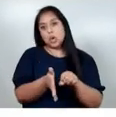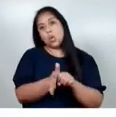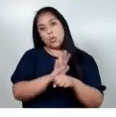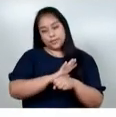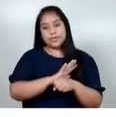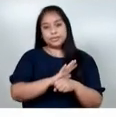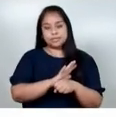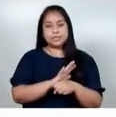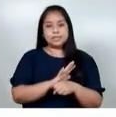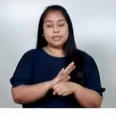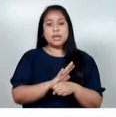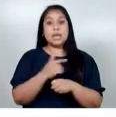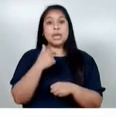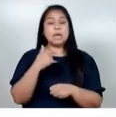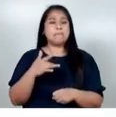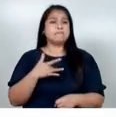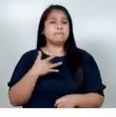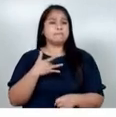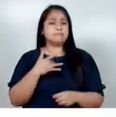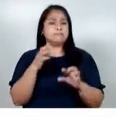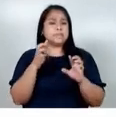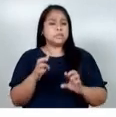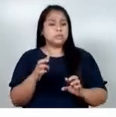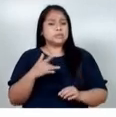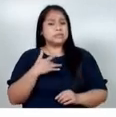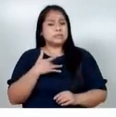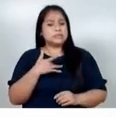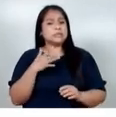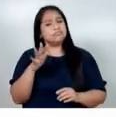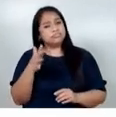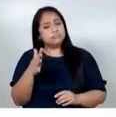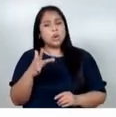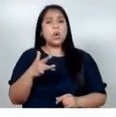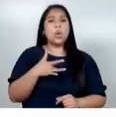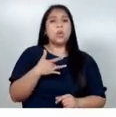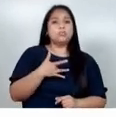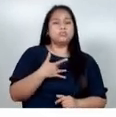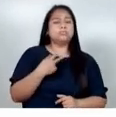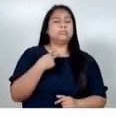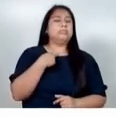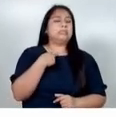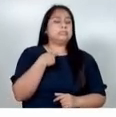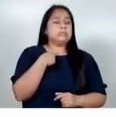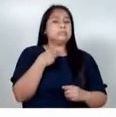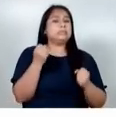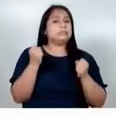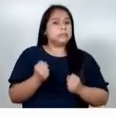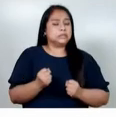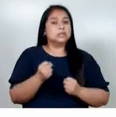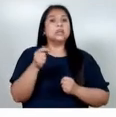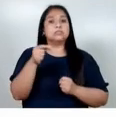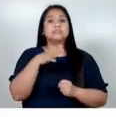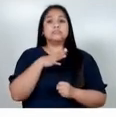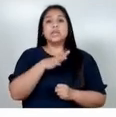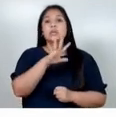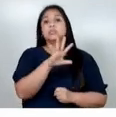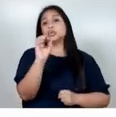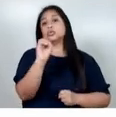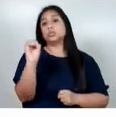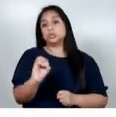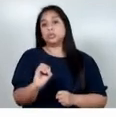de COVID-19, tanto de pacientes moderados y pacientes graves, a nivel nacional, se ha mantenido en